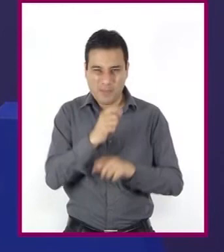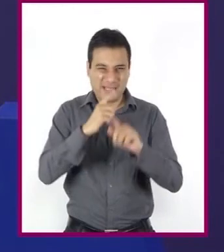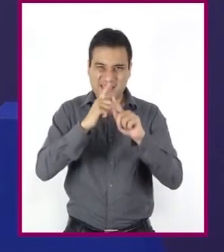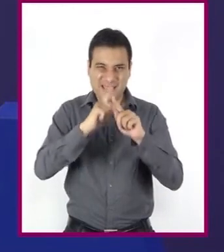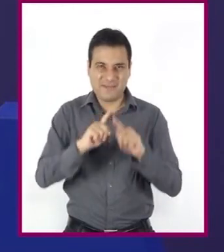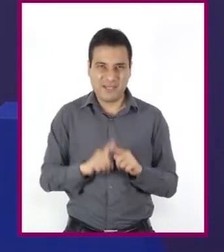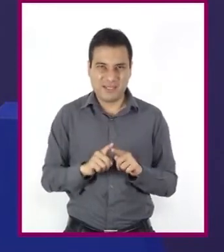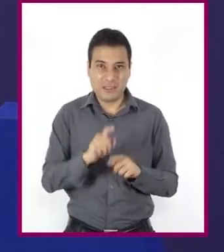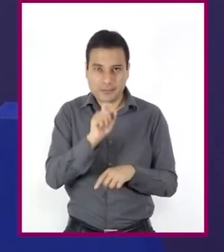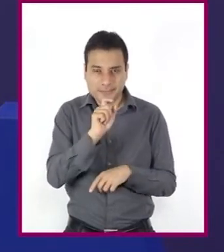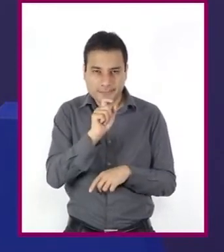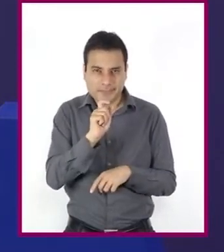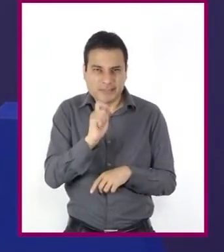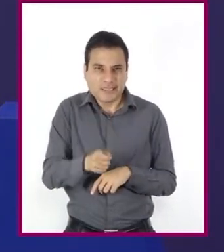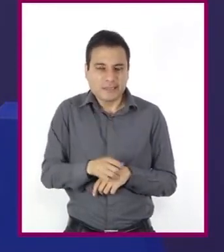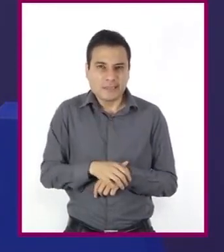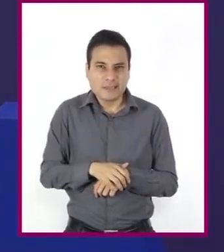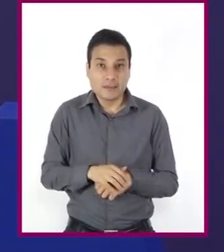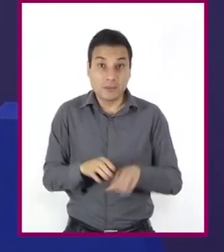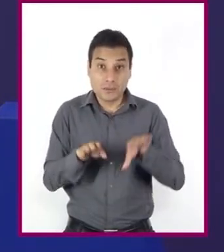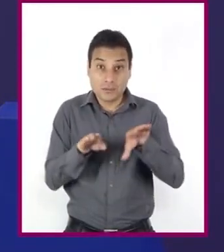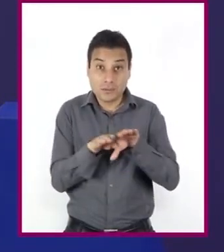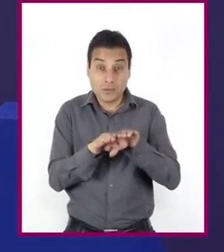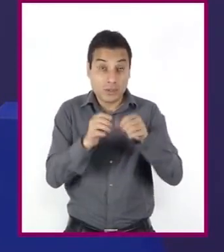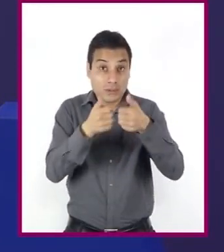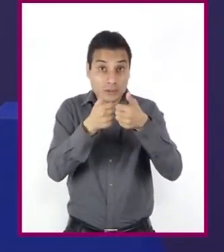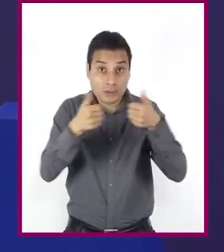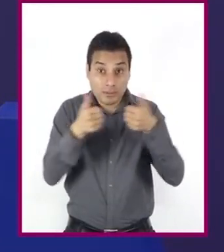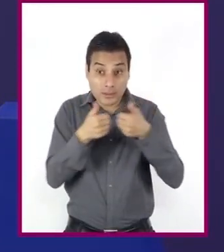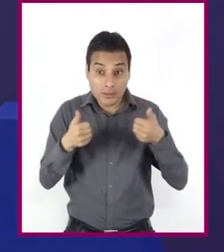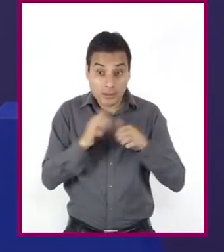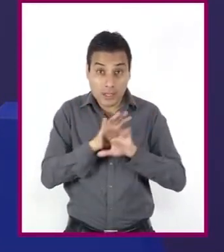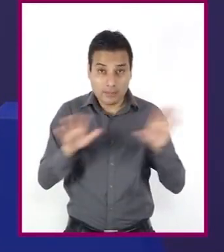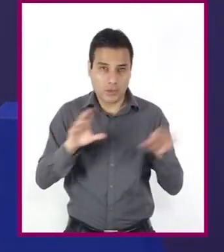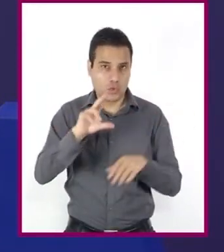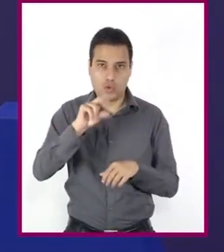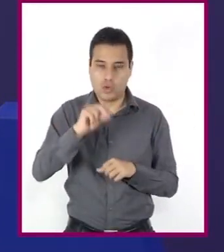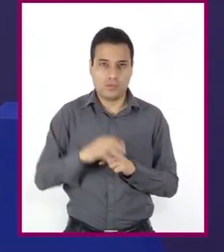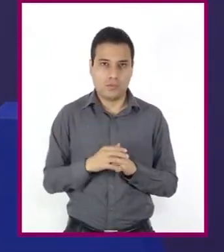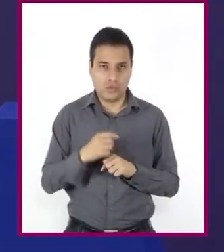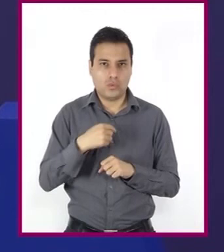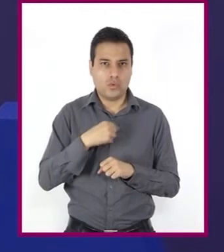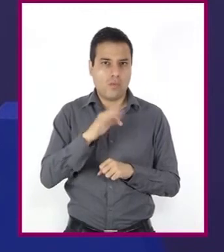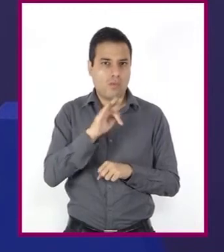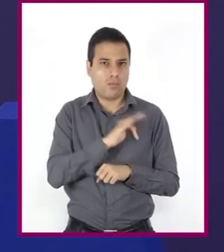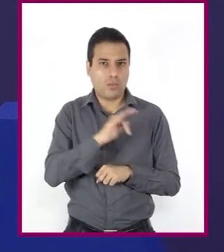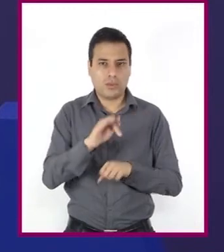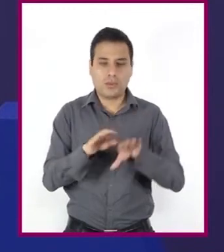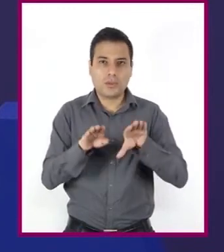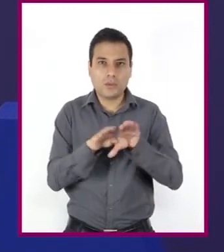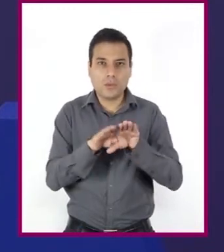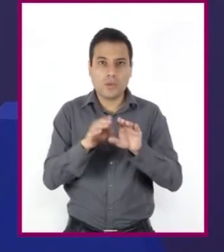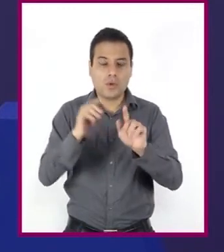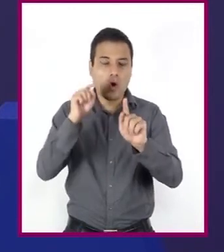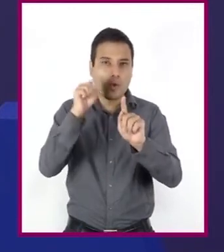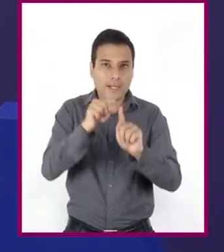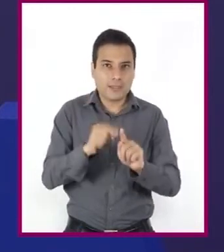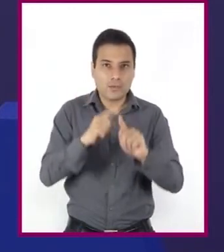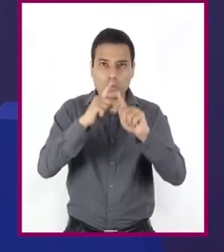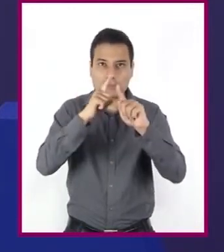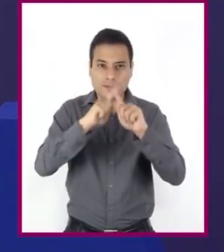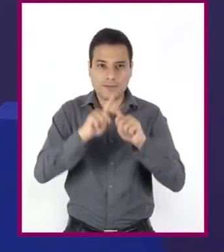suspensivos no solo son separaciones, sino que nos ayudan a imprimir de intenciones a los diálogos y